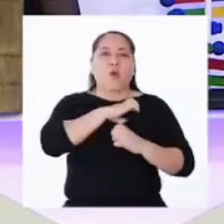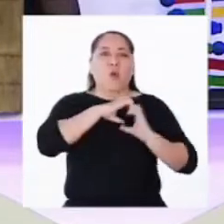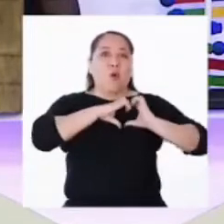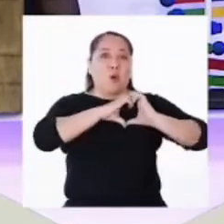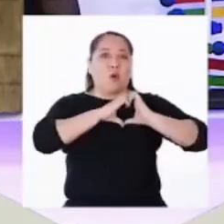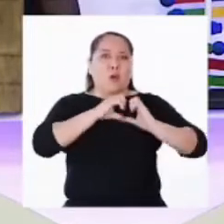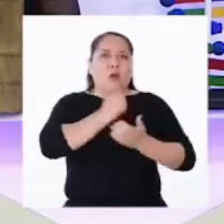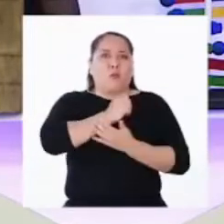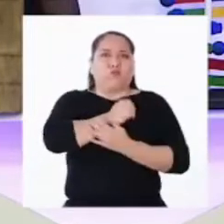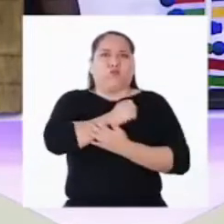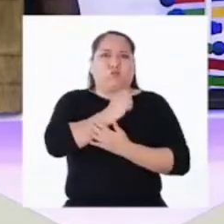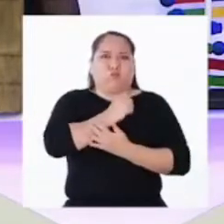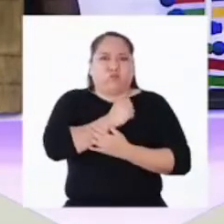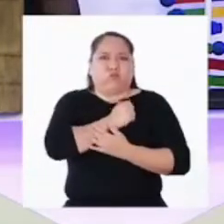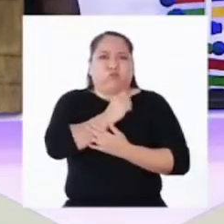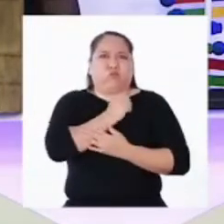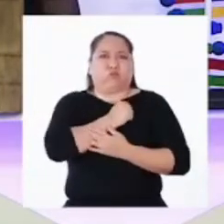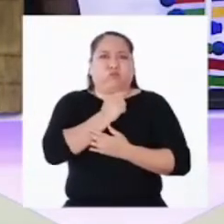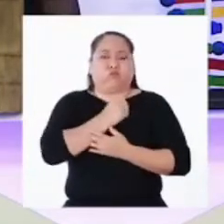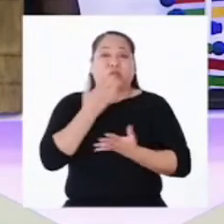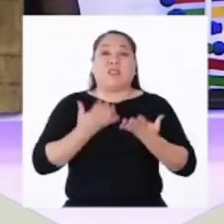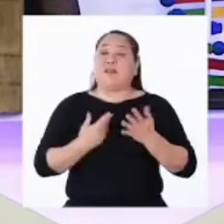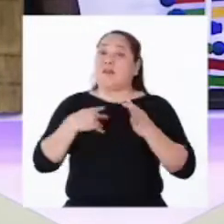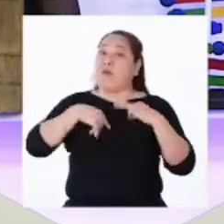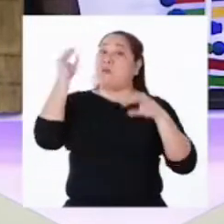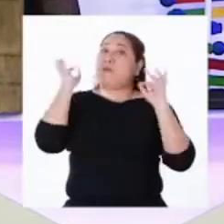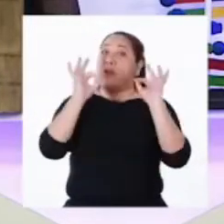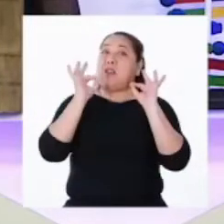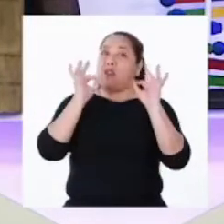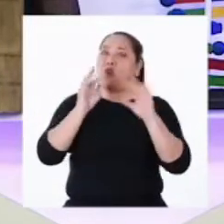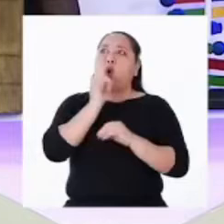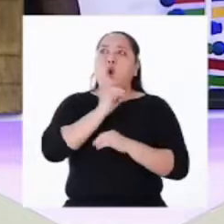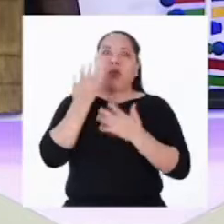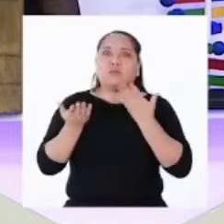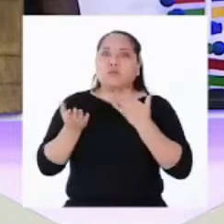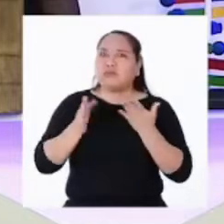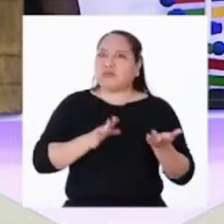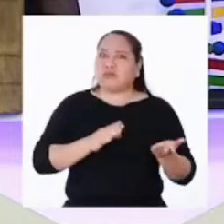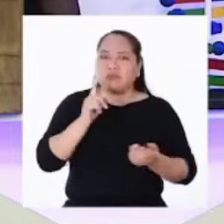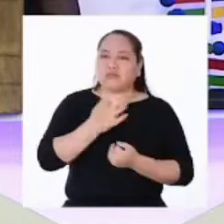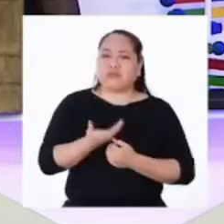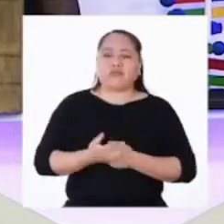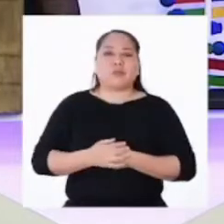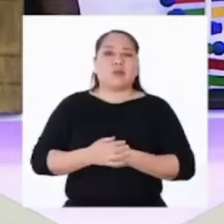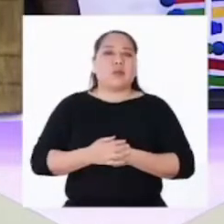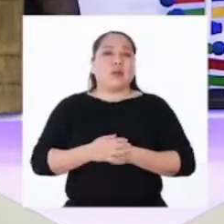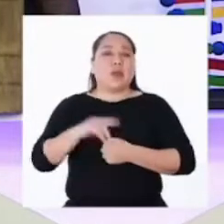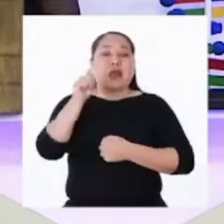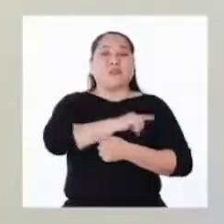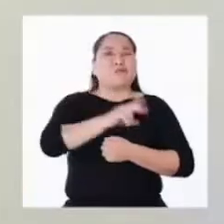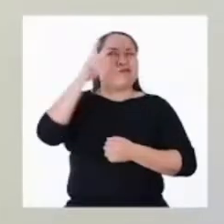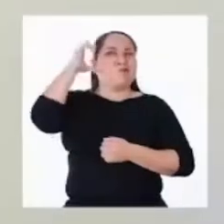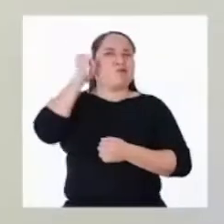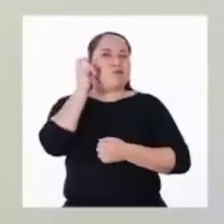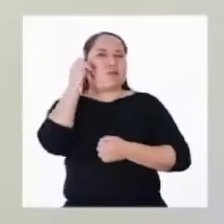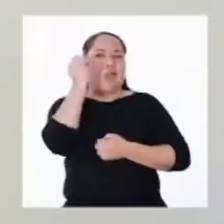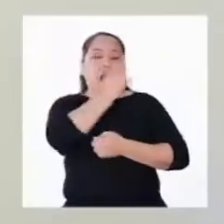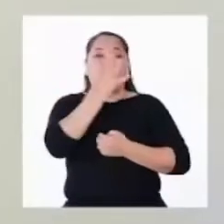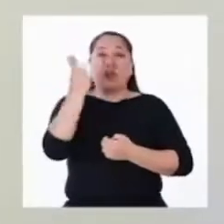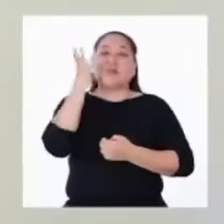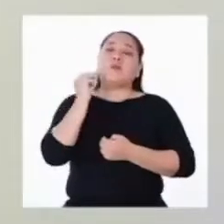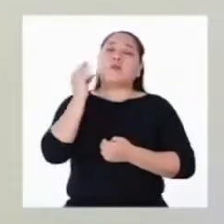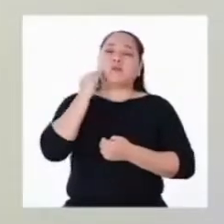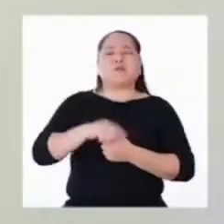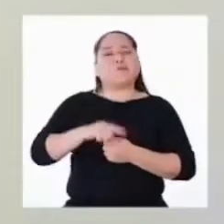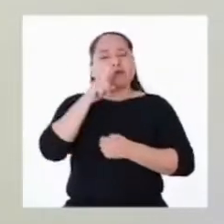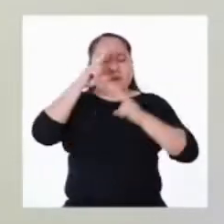escuchado algunas experiencias, analicemos lo que sucede con nuestro sistema circulatorio ante situaciones de inseguridad. Cuando nos